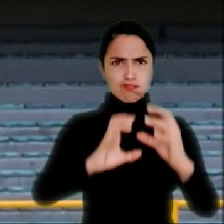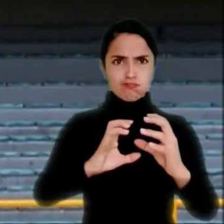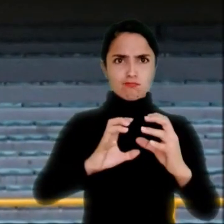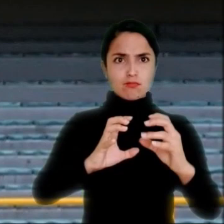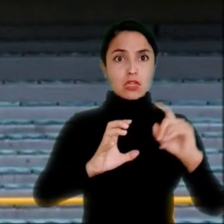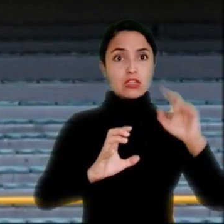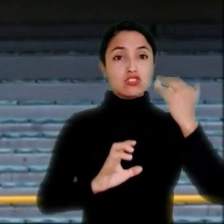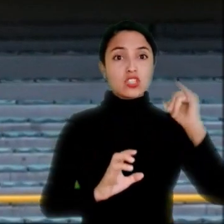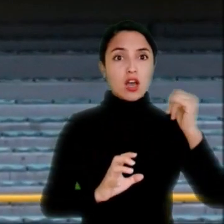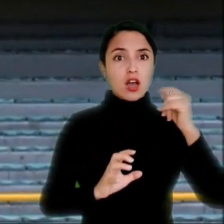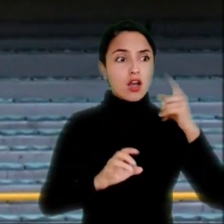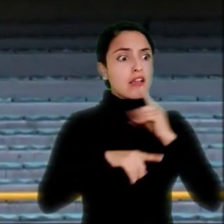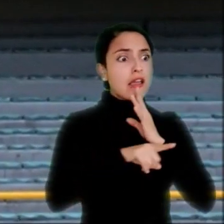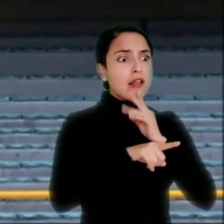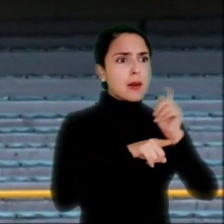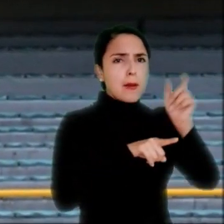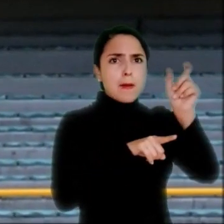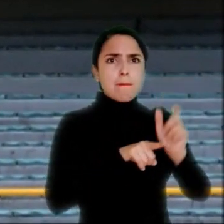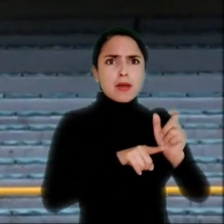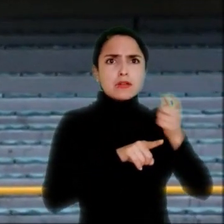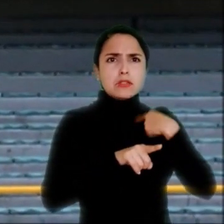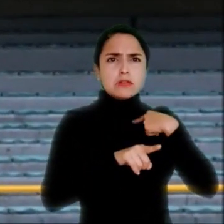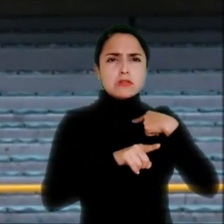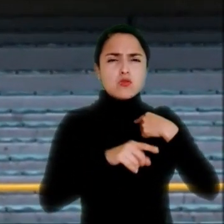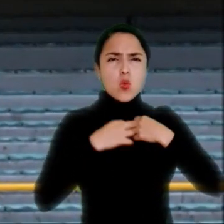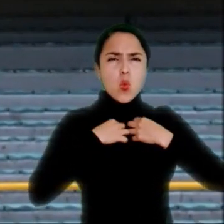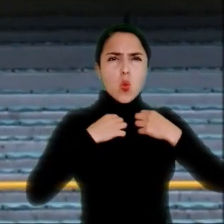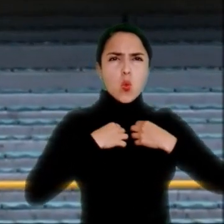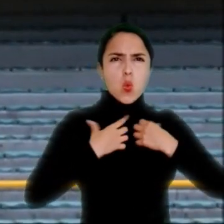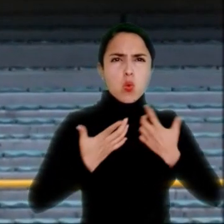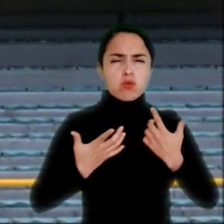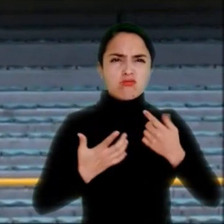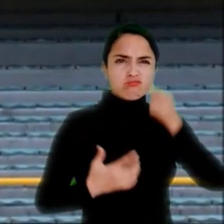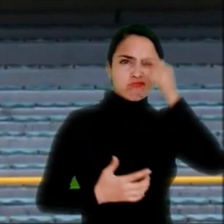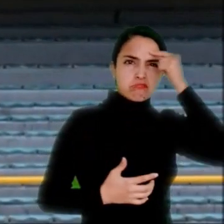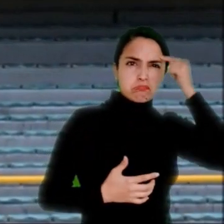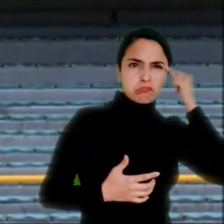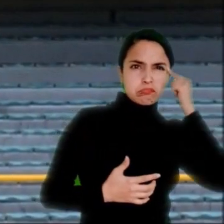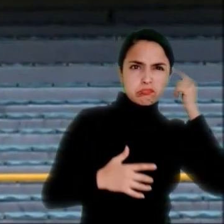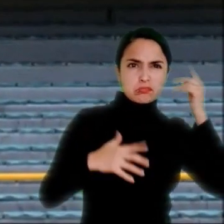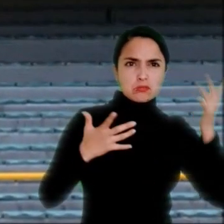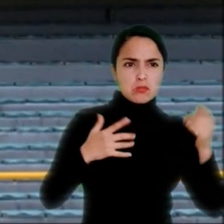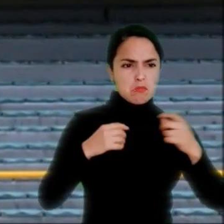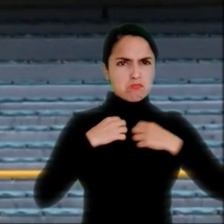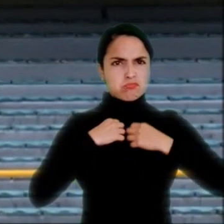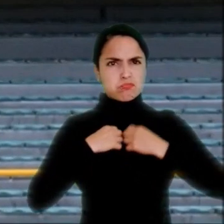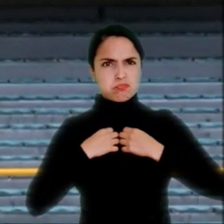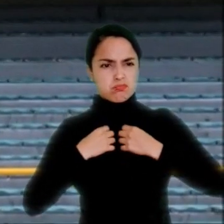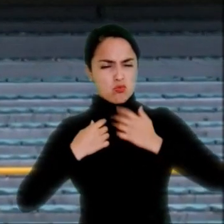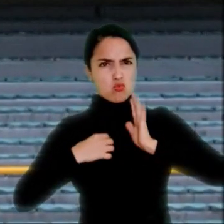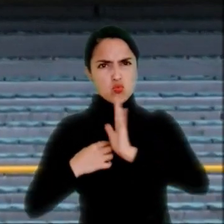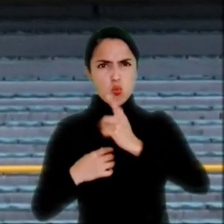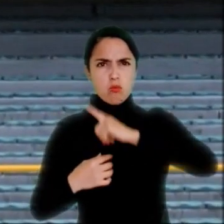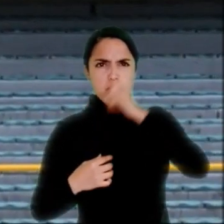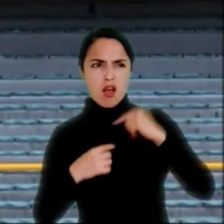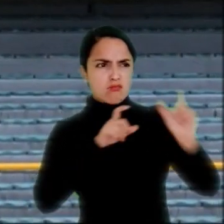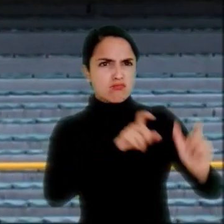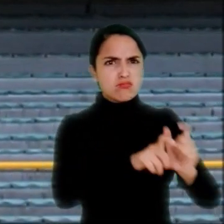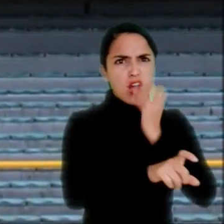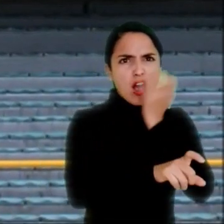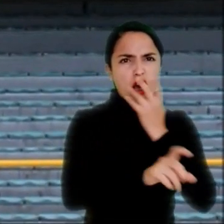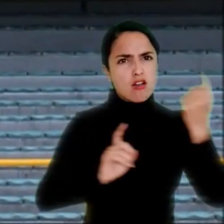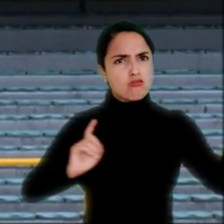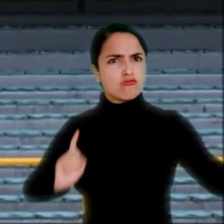nada, tanto los de Ébano como los Bermejos se ubican cada cual a un lado de la línea que